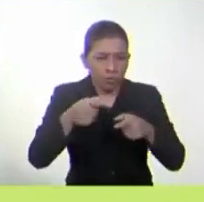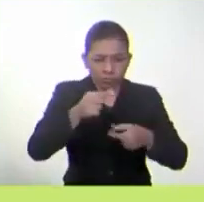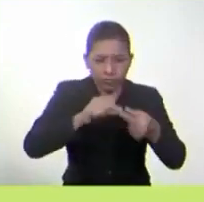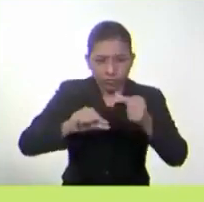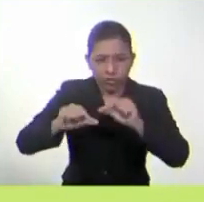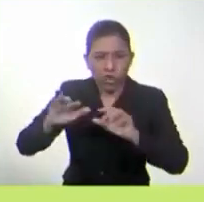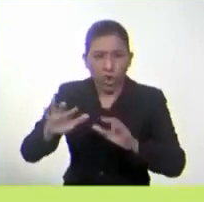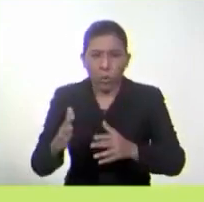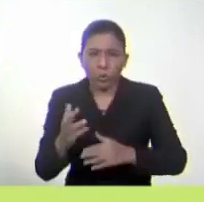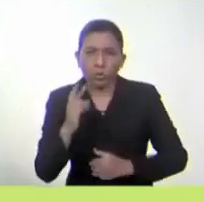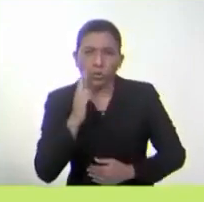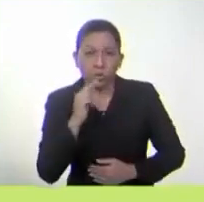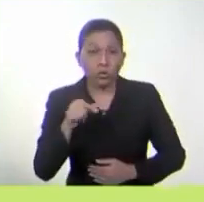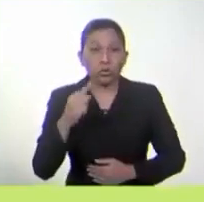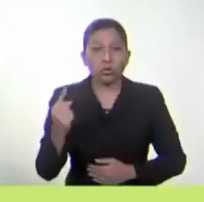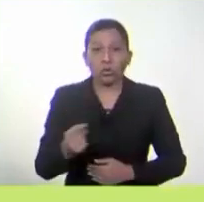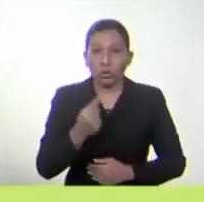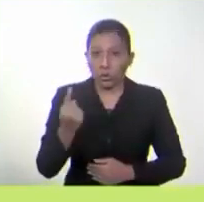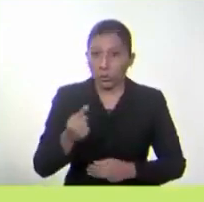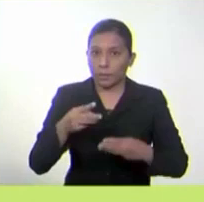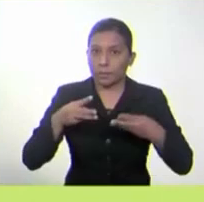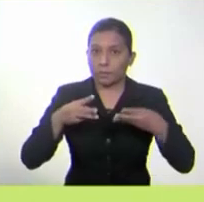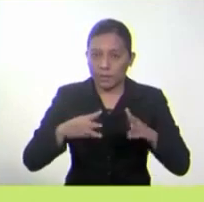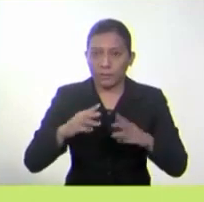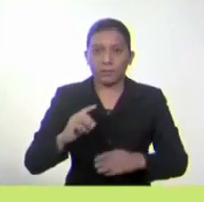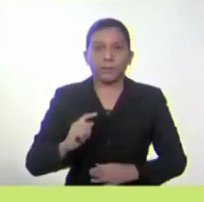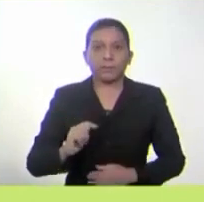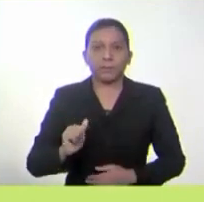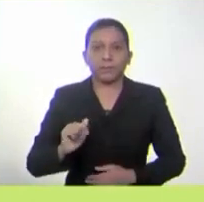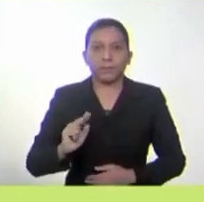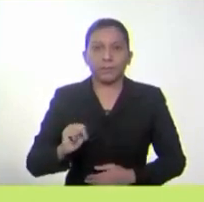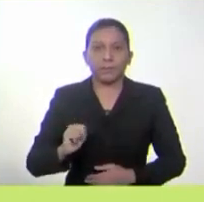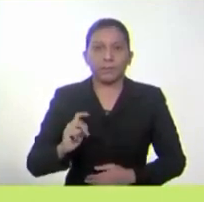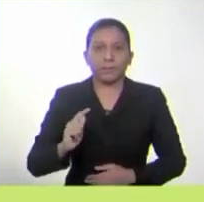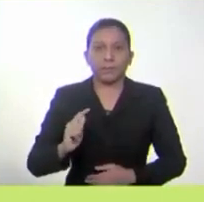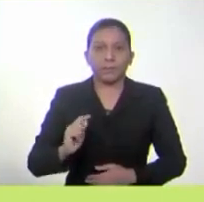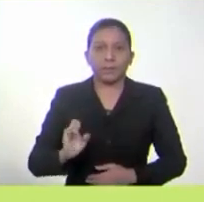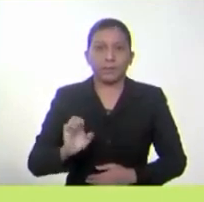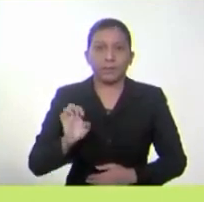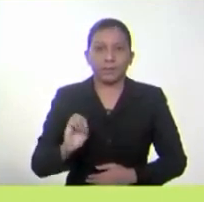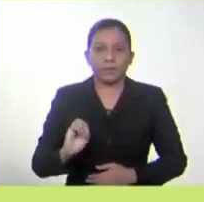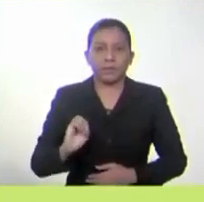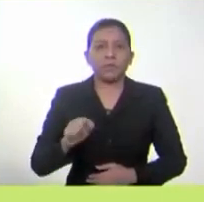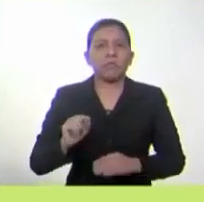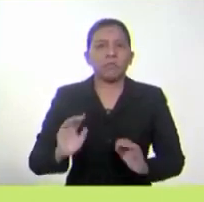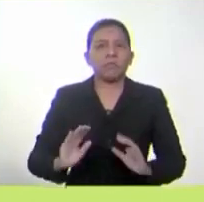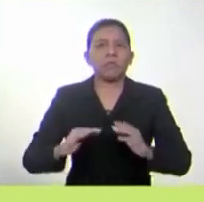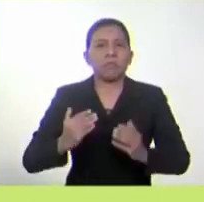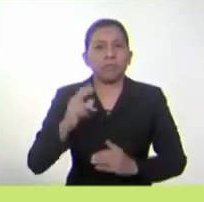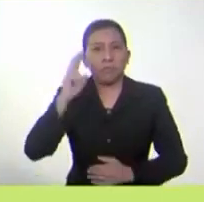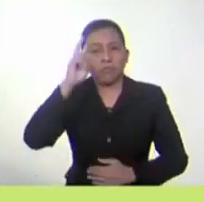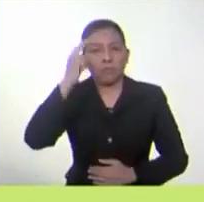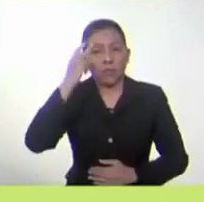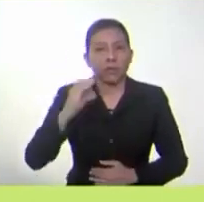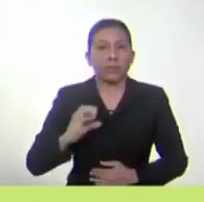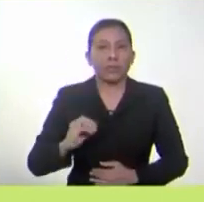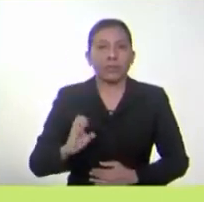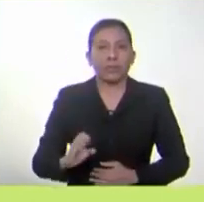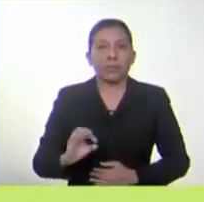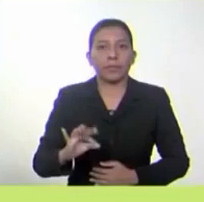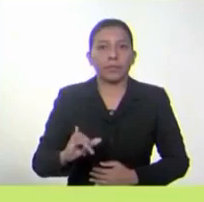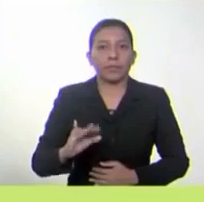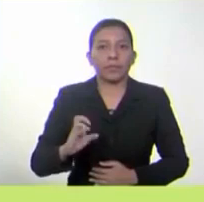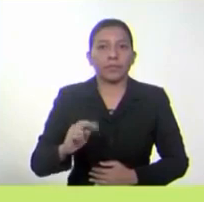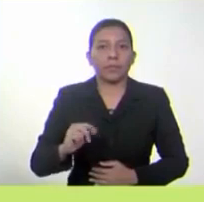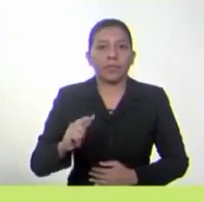trataremos solo el método por tanteo. El método por tanteo consiste en dar coeficientes al azar hasta igualar en